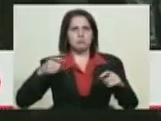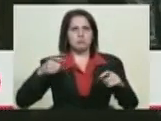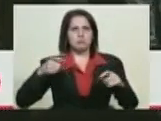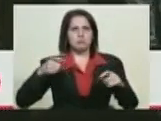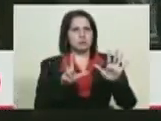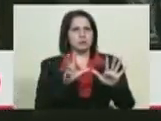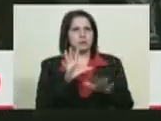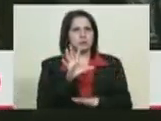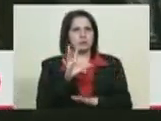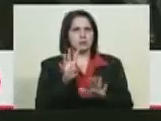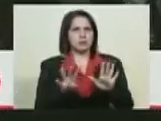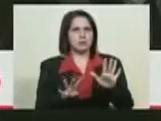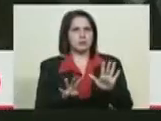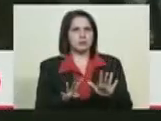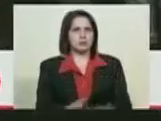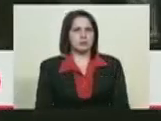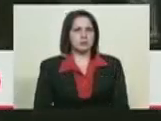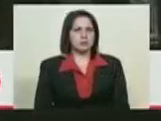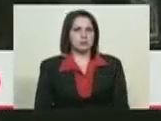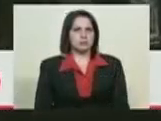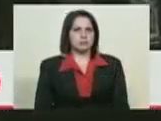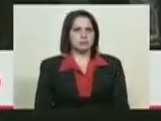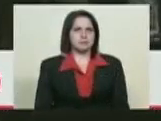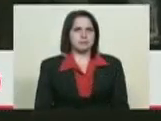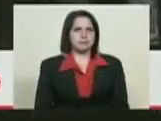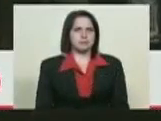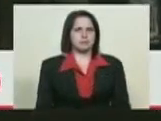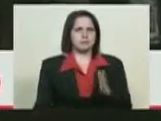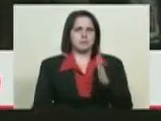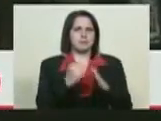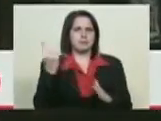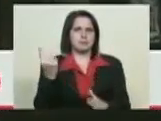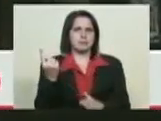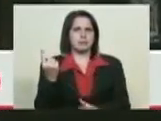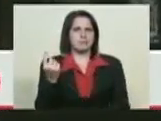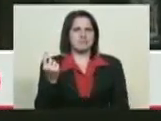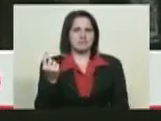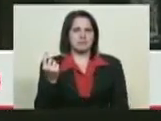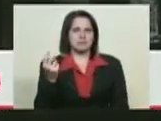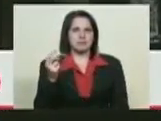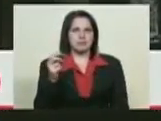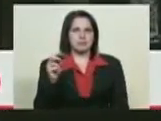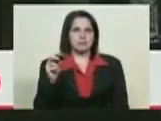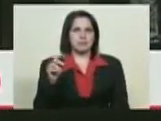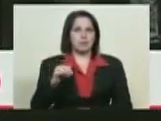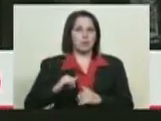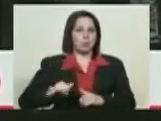1859. Zamora trajo por primera vez las ideas de la igualdad verdadera,